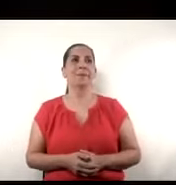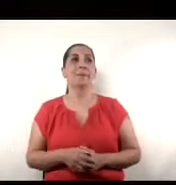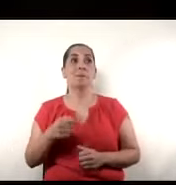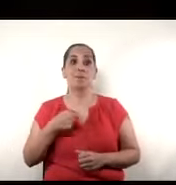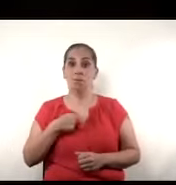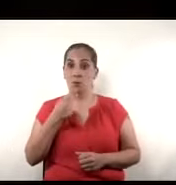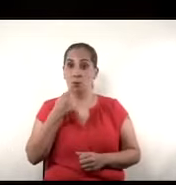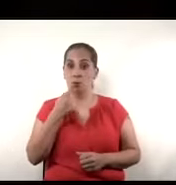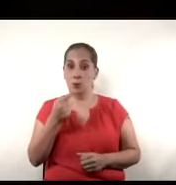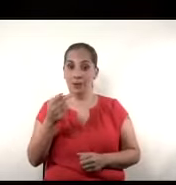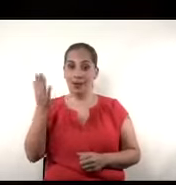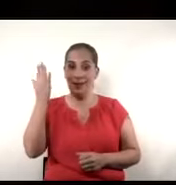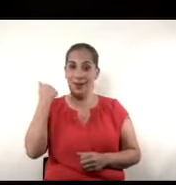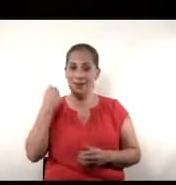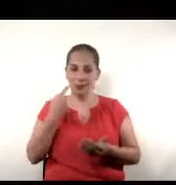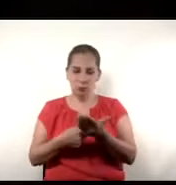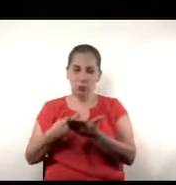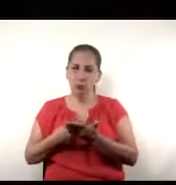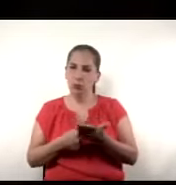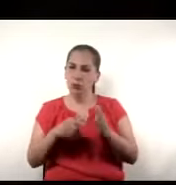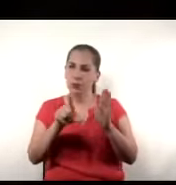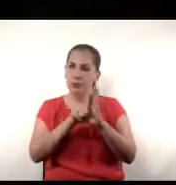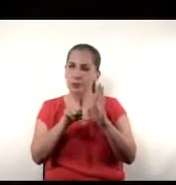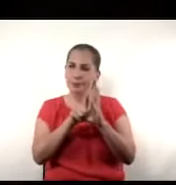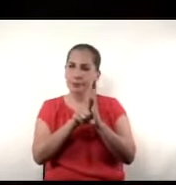Yo lo predije cuando se estaba discutiendo la ley